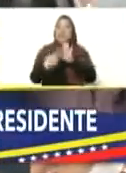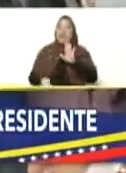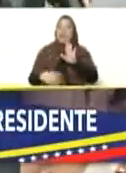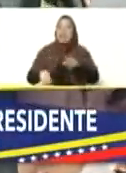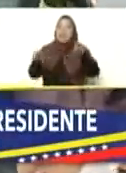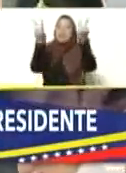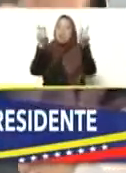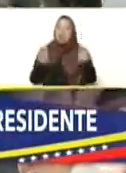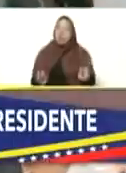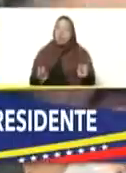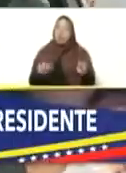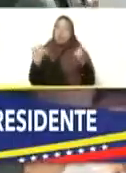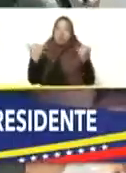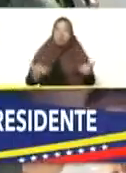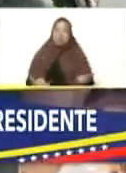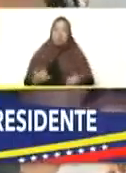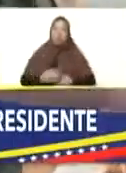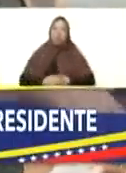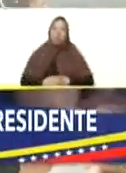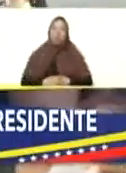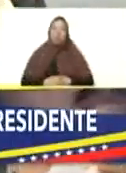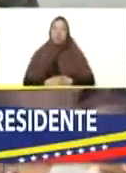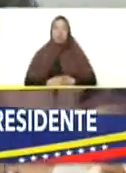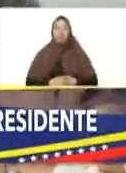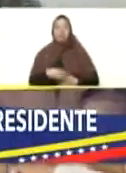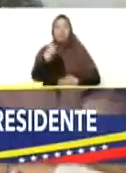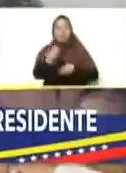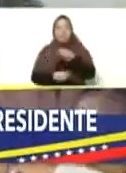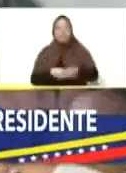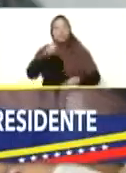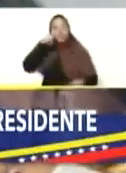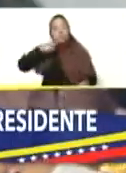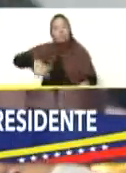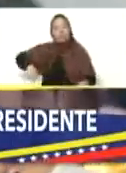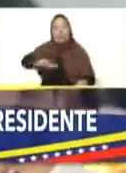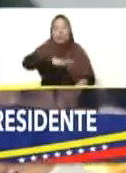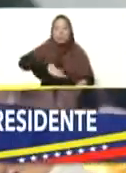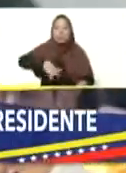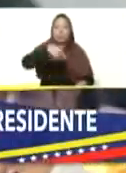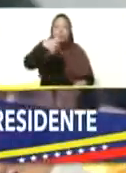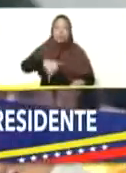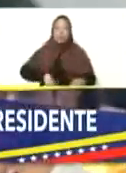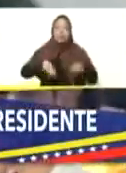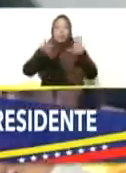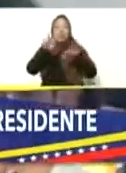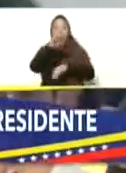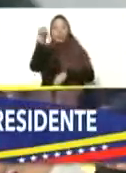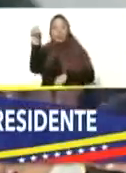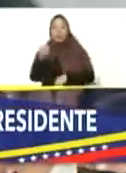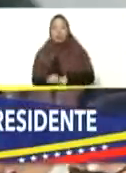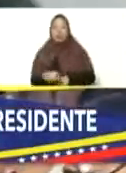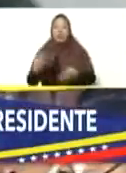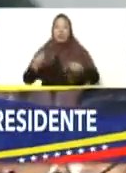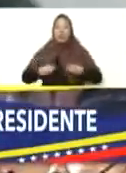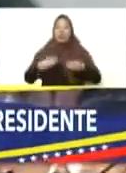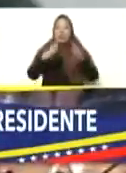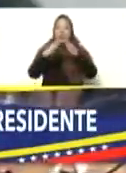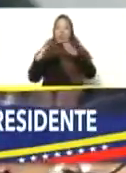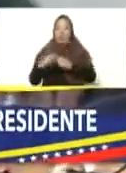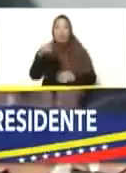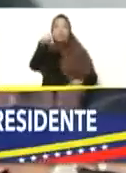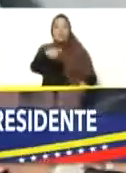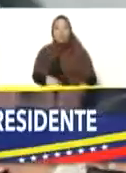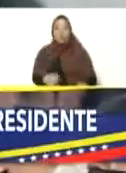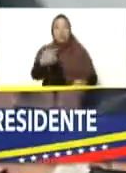conquistado porque aquí están los pioneros la sabe el pueblo que ha construido el 90 por ciento de la vivienda en este país